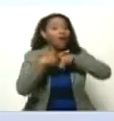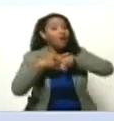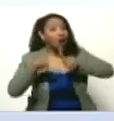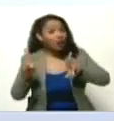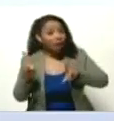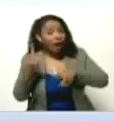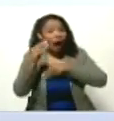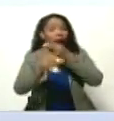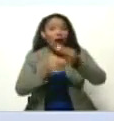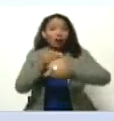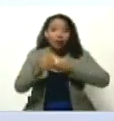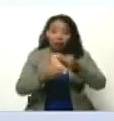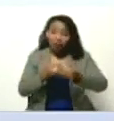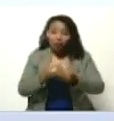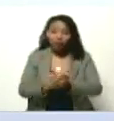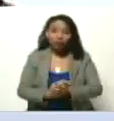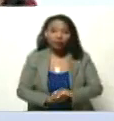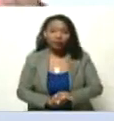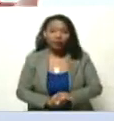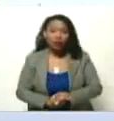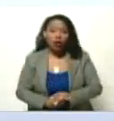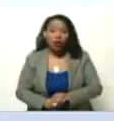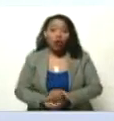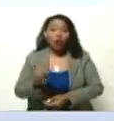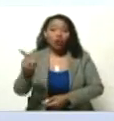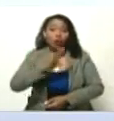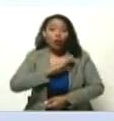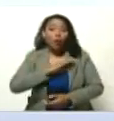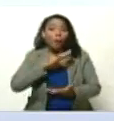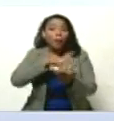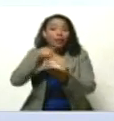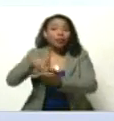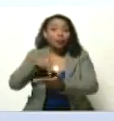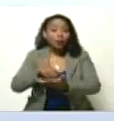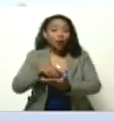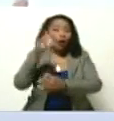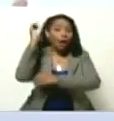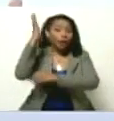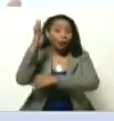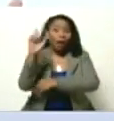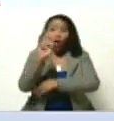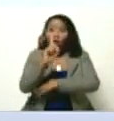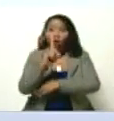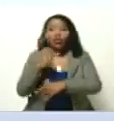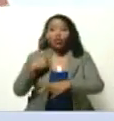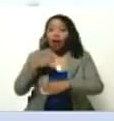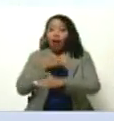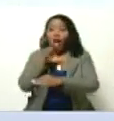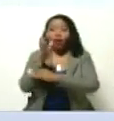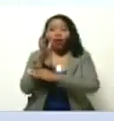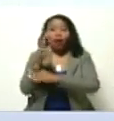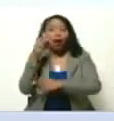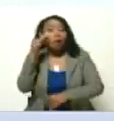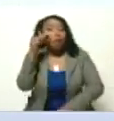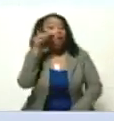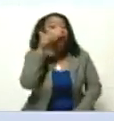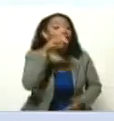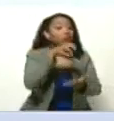a ejercer su participación en las asambleas. No tiene que andar dándole vuelta ni al